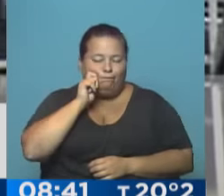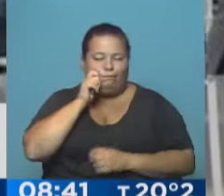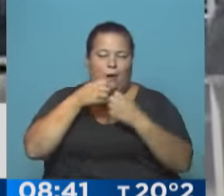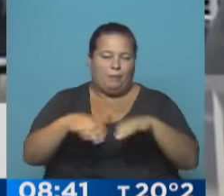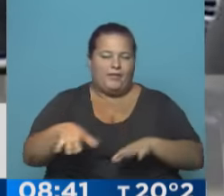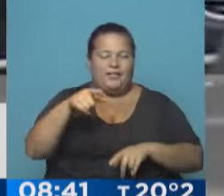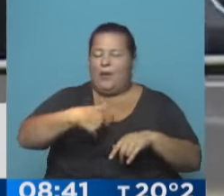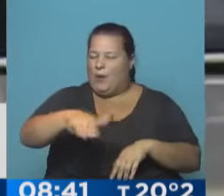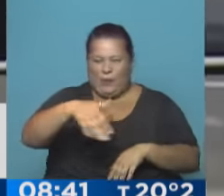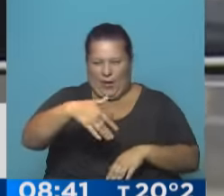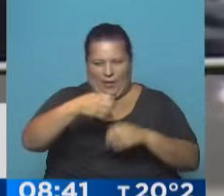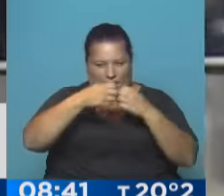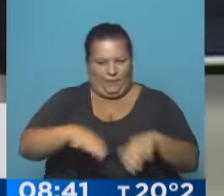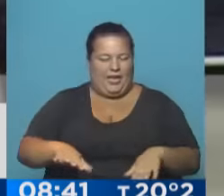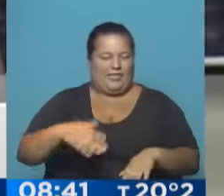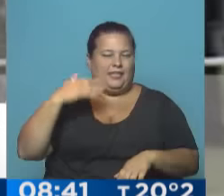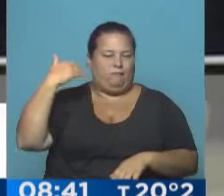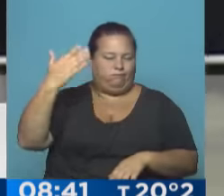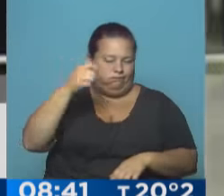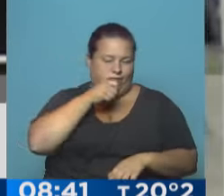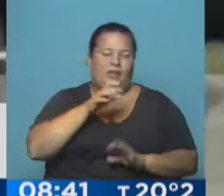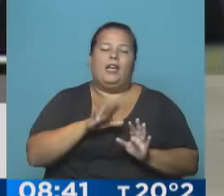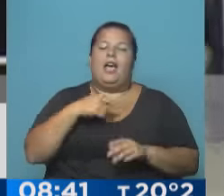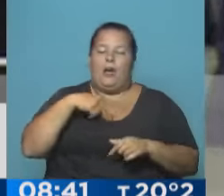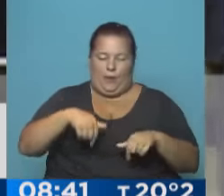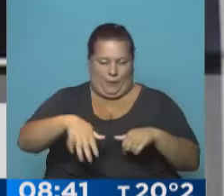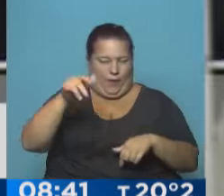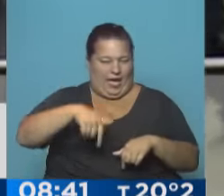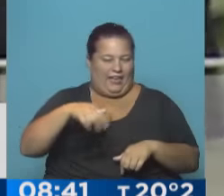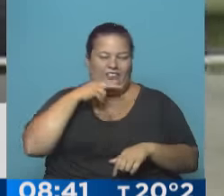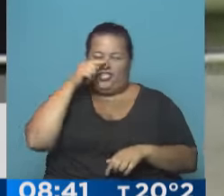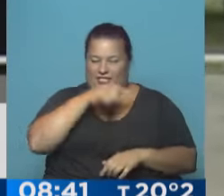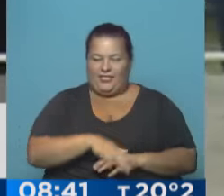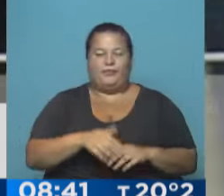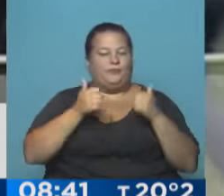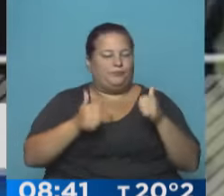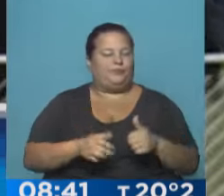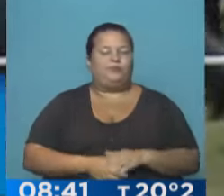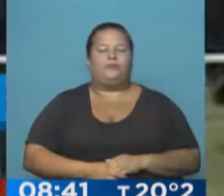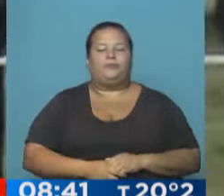inicial. En cualquier momento va a comenzar la actividad y lo vamos a tener aquí en Visión 7. Bien.